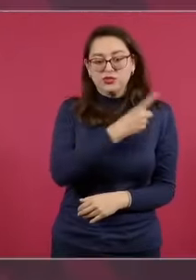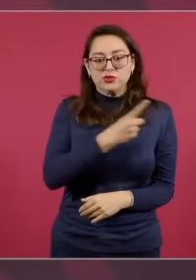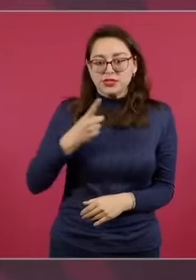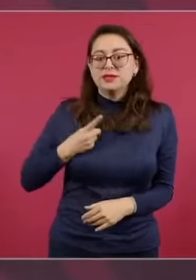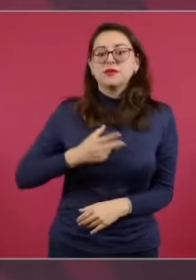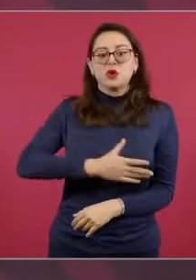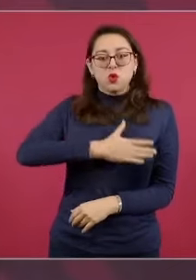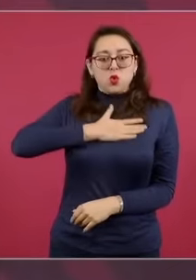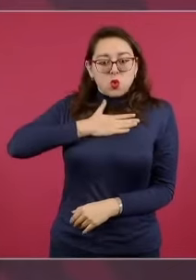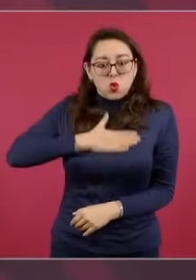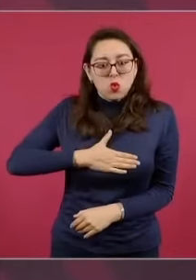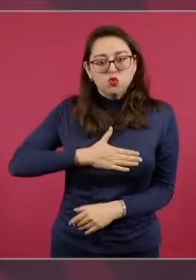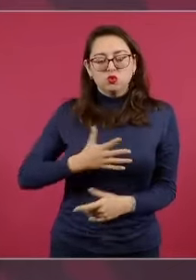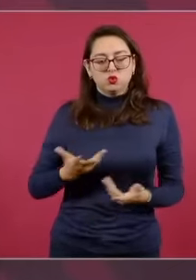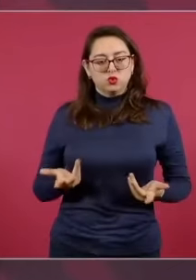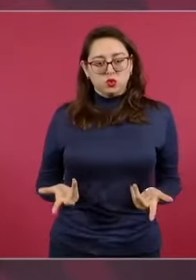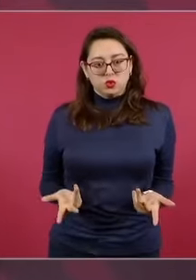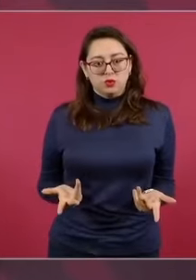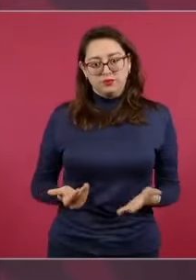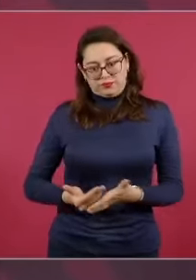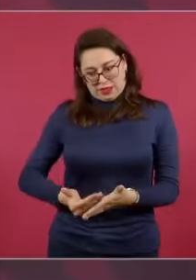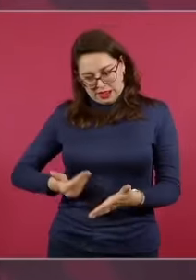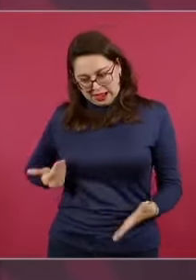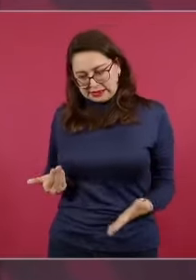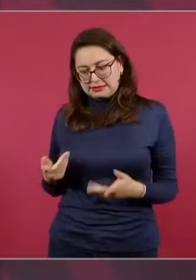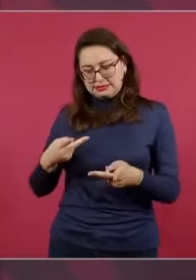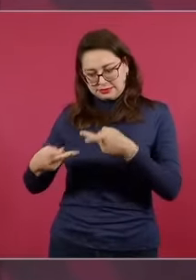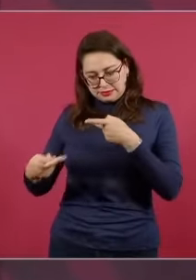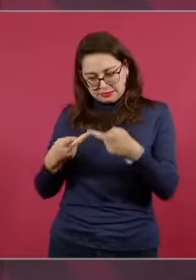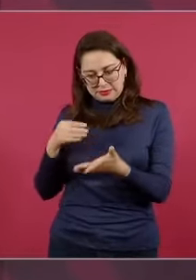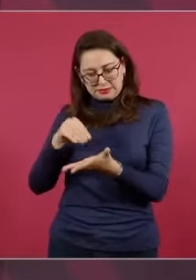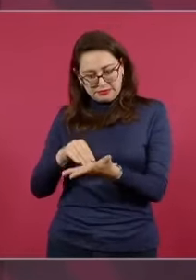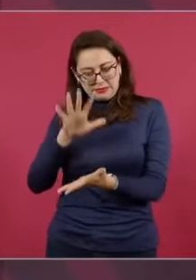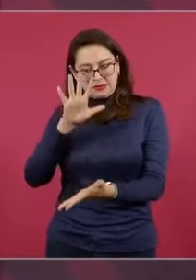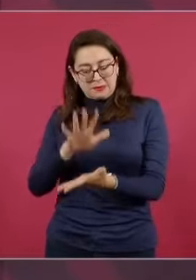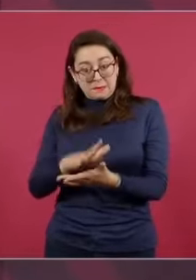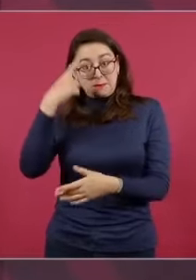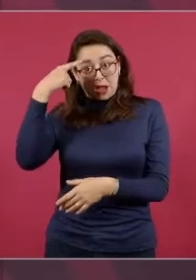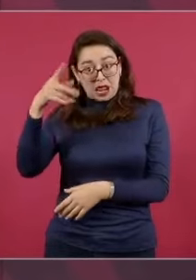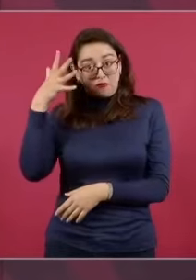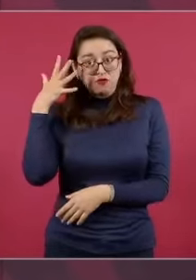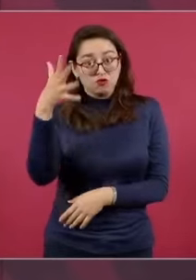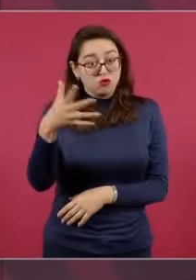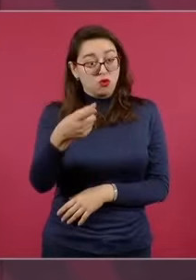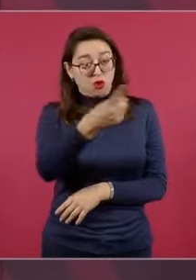Prevenir la no repetición.